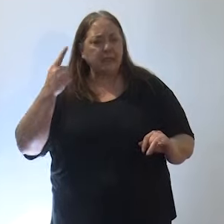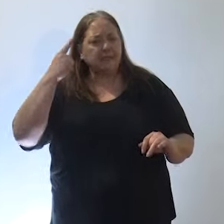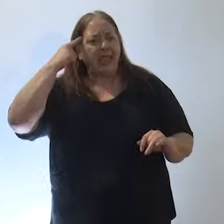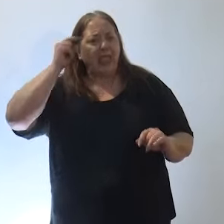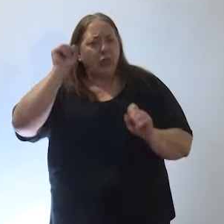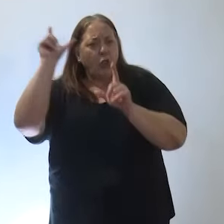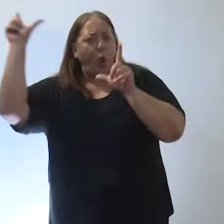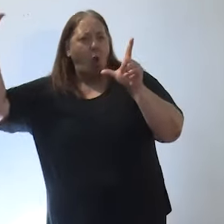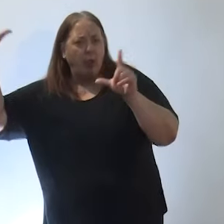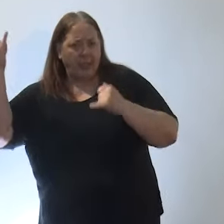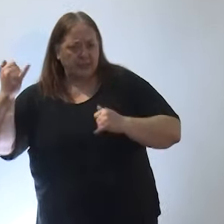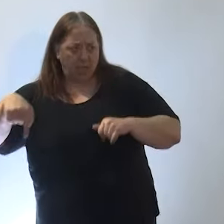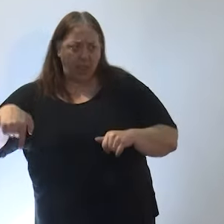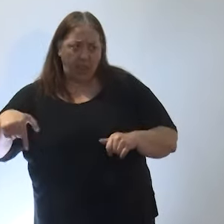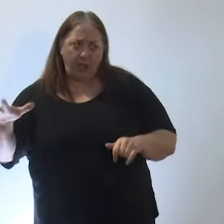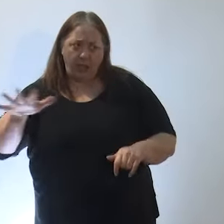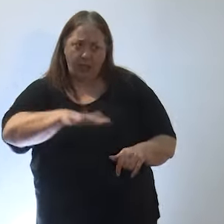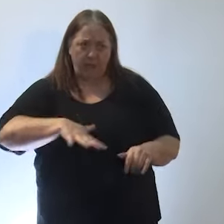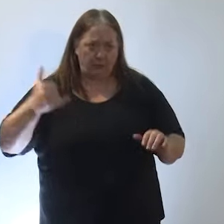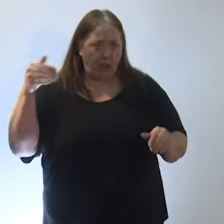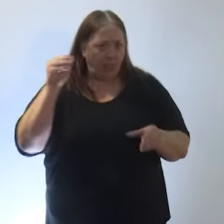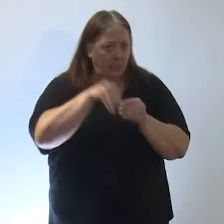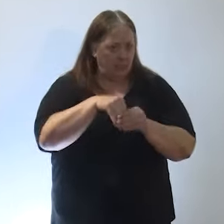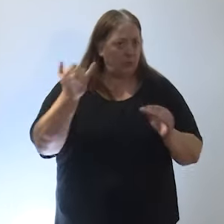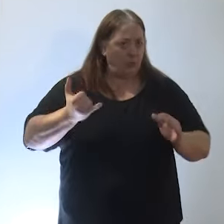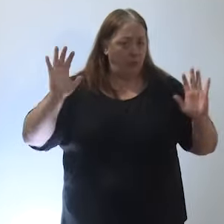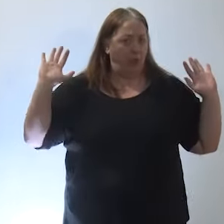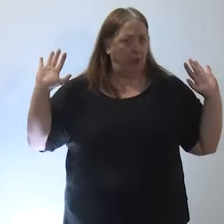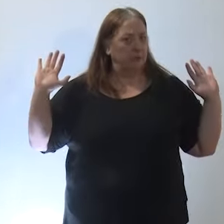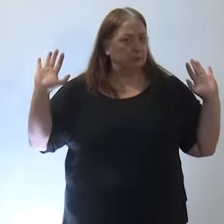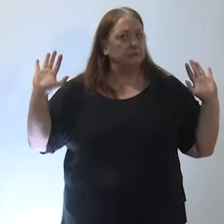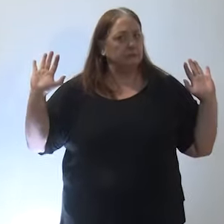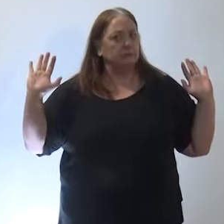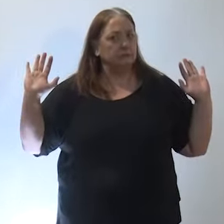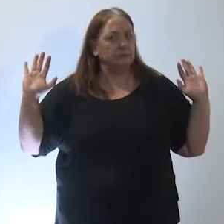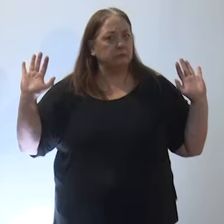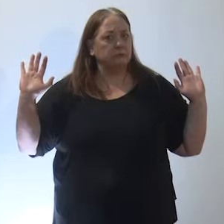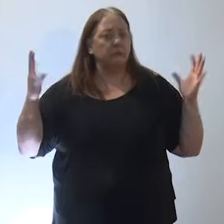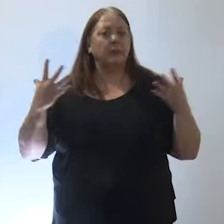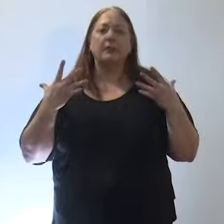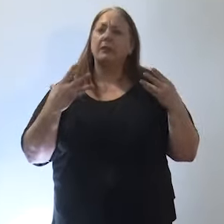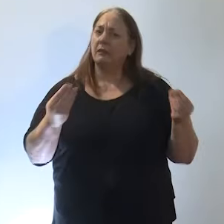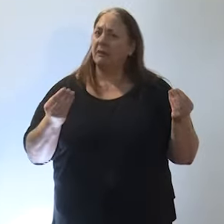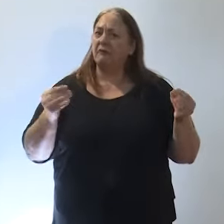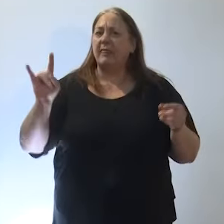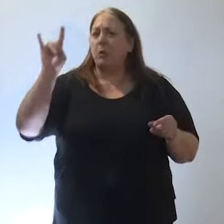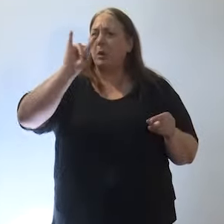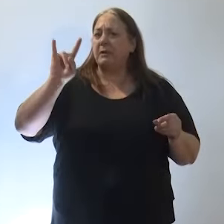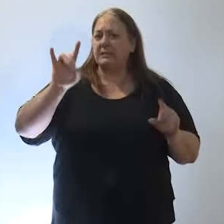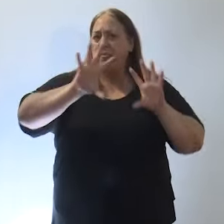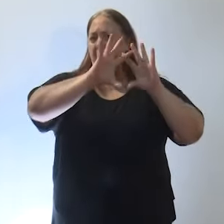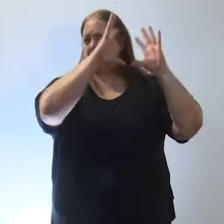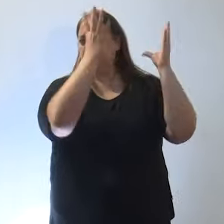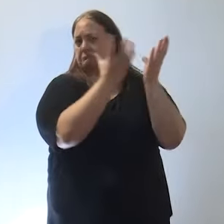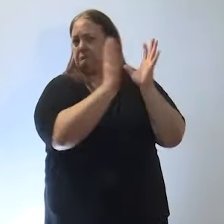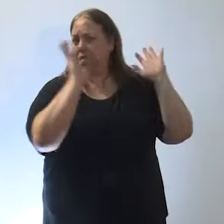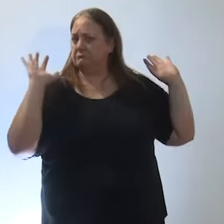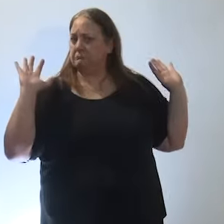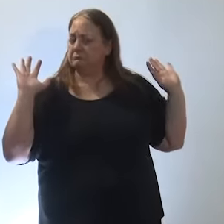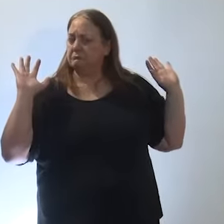bien defienden una eh universidad para todo el mundo y No necesariamente